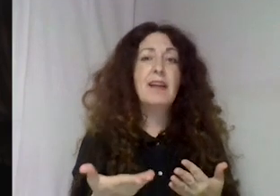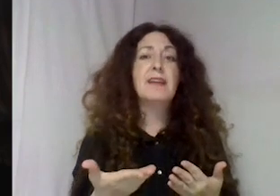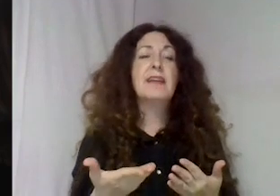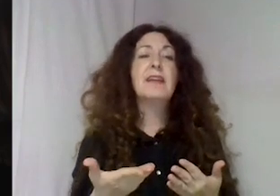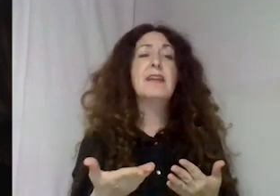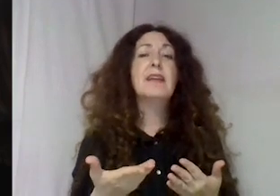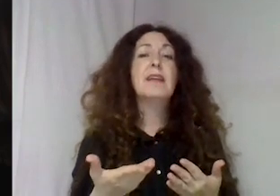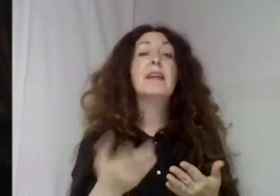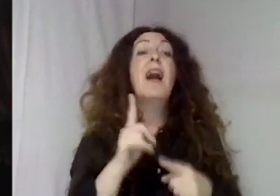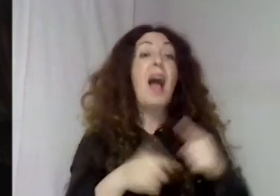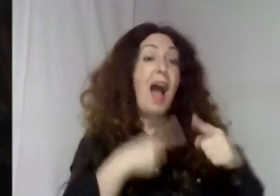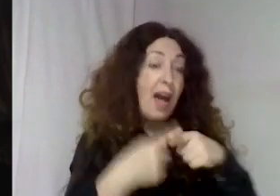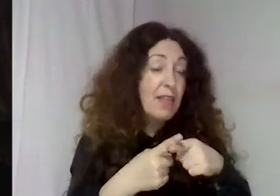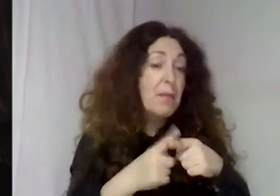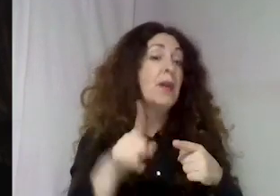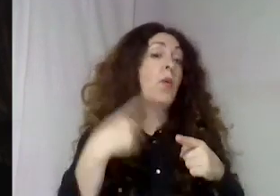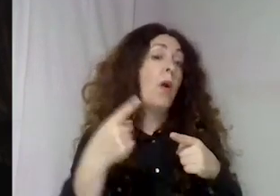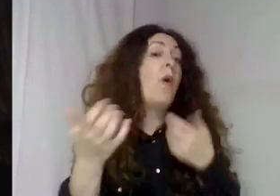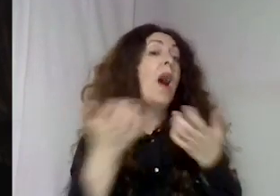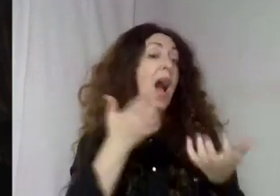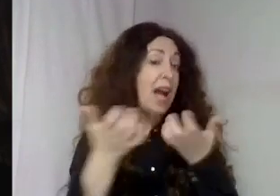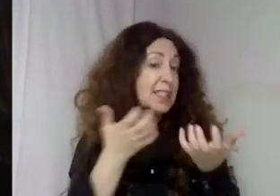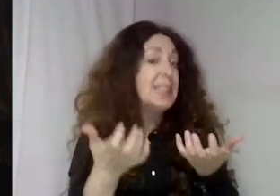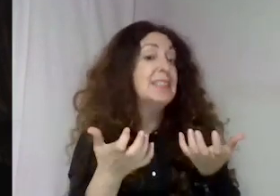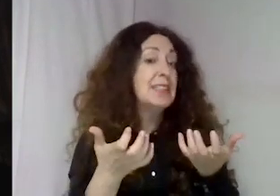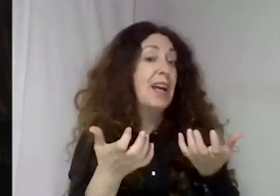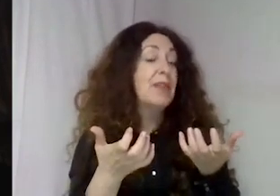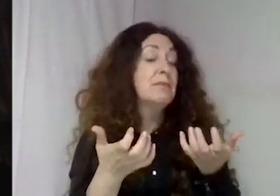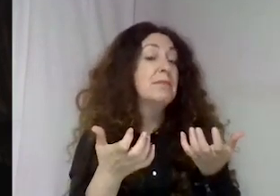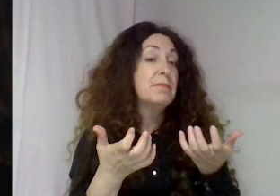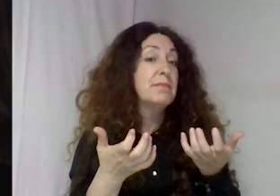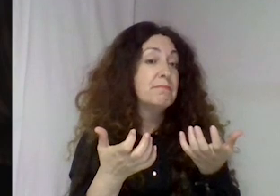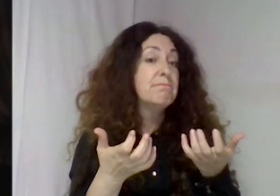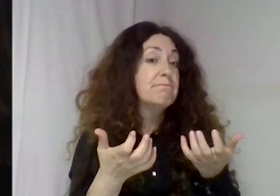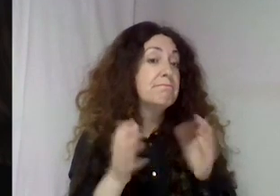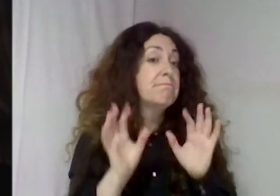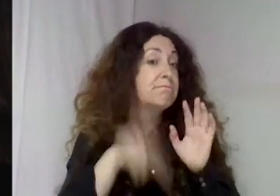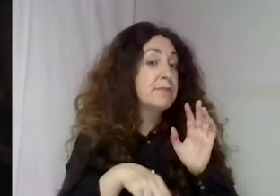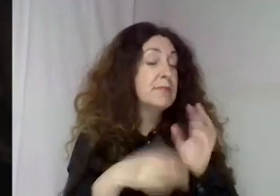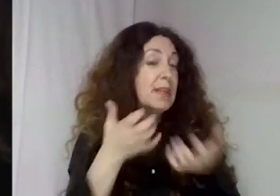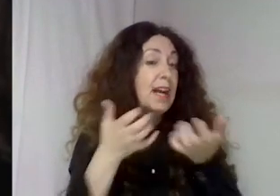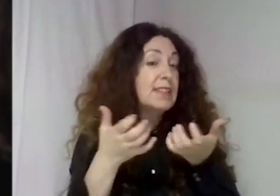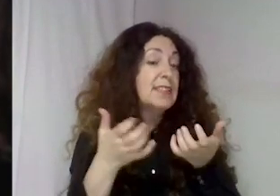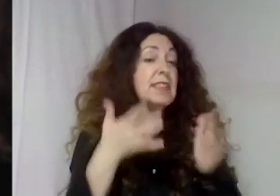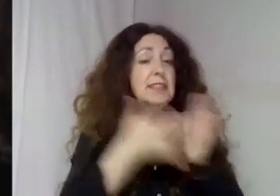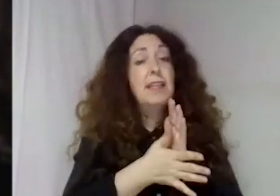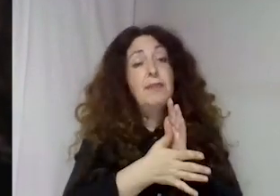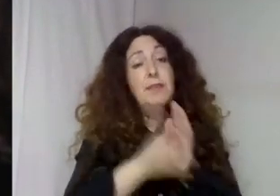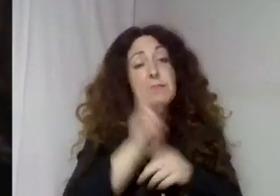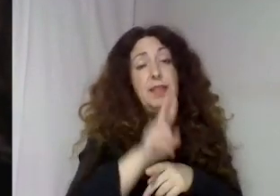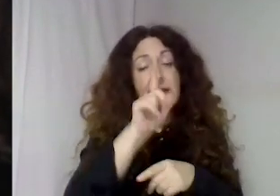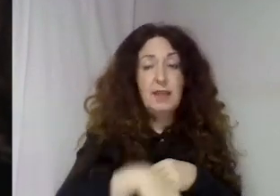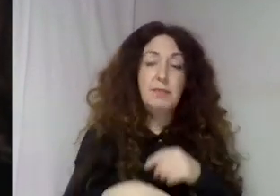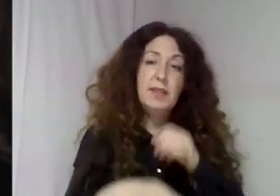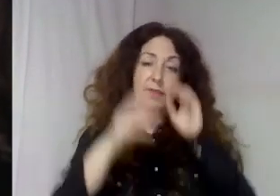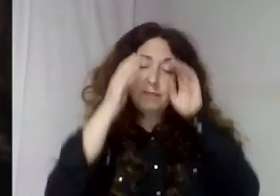censura que ya no tiene nombre y apellido, sino que es... Bueno, para mí el caso más extraordinario es la eliminación